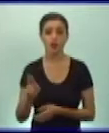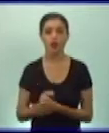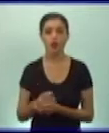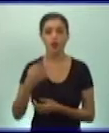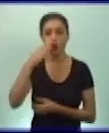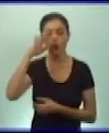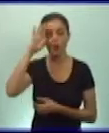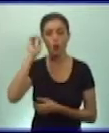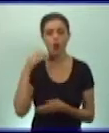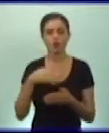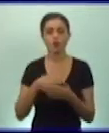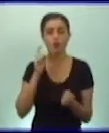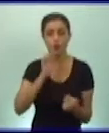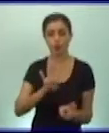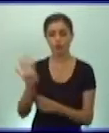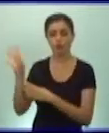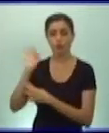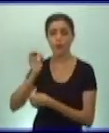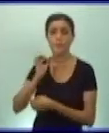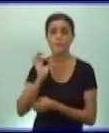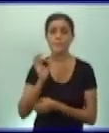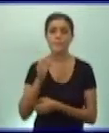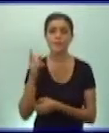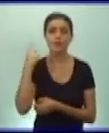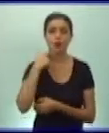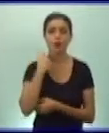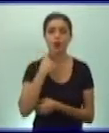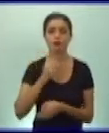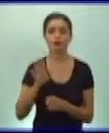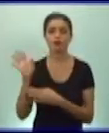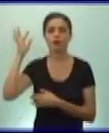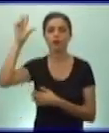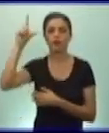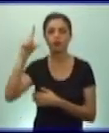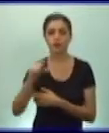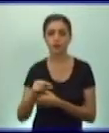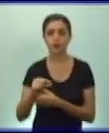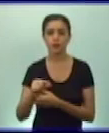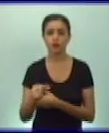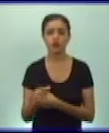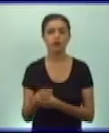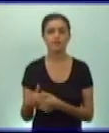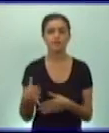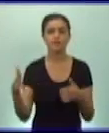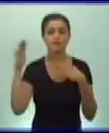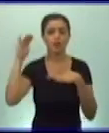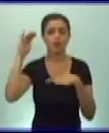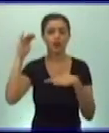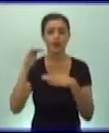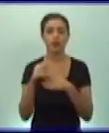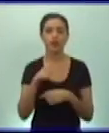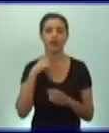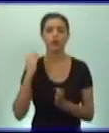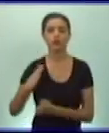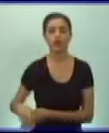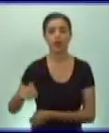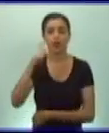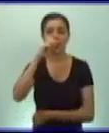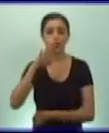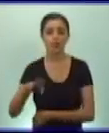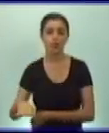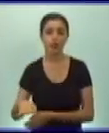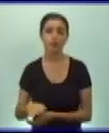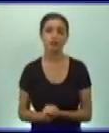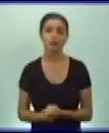del 90, había logrado disminuir de forma significativa la mortalidad infantil en el país, con valores como,